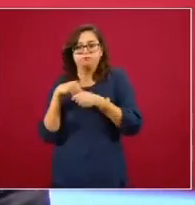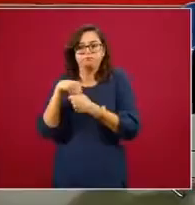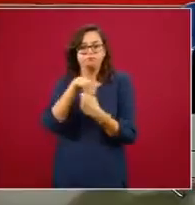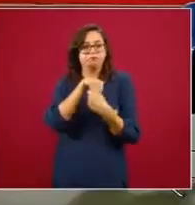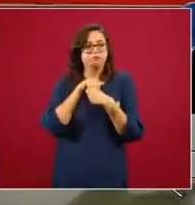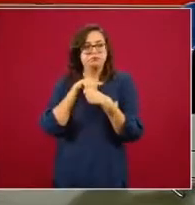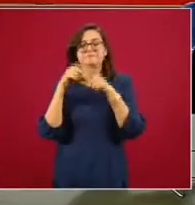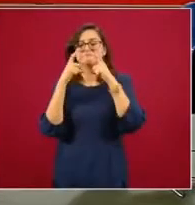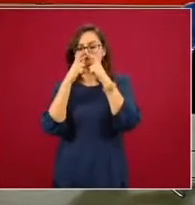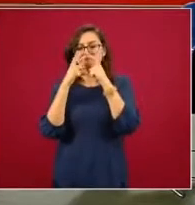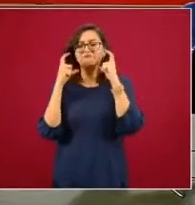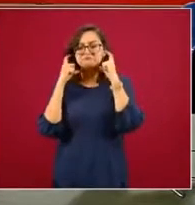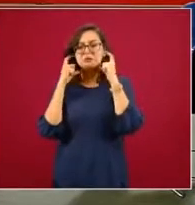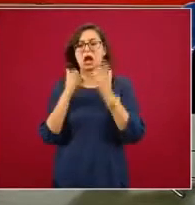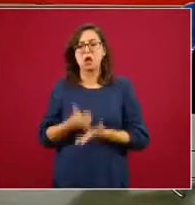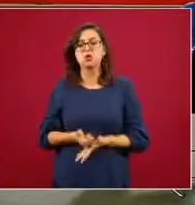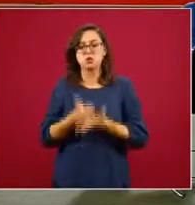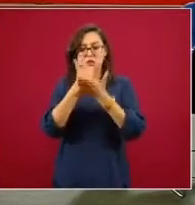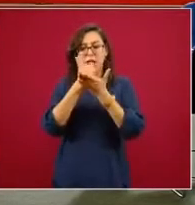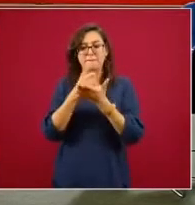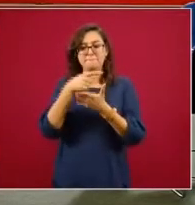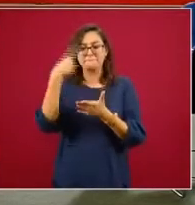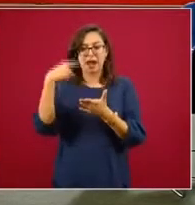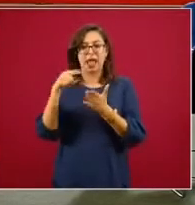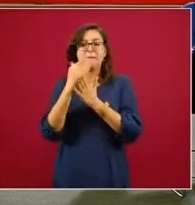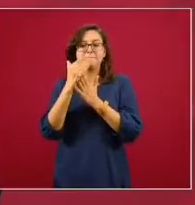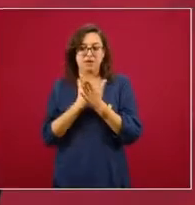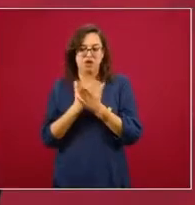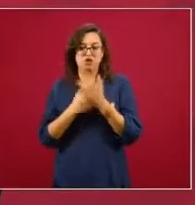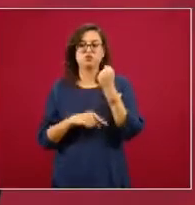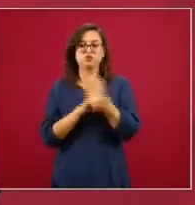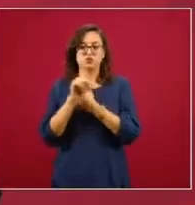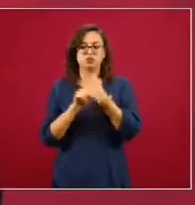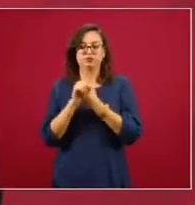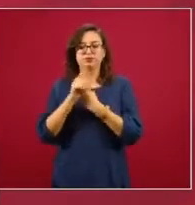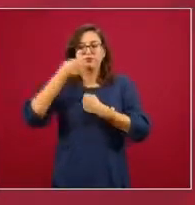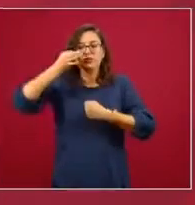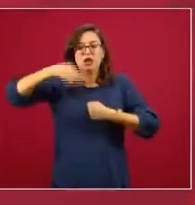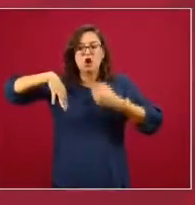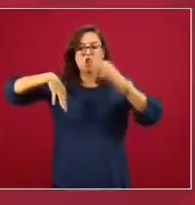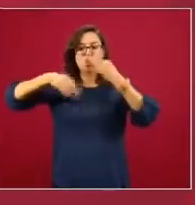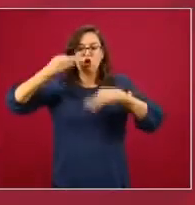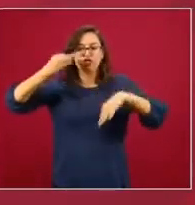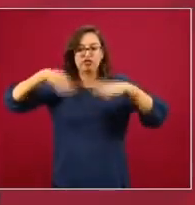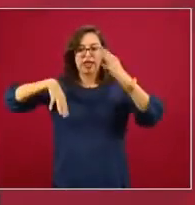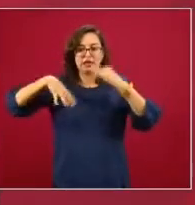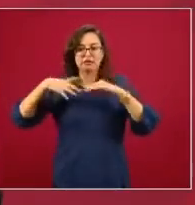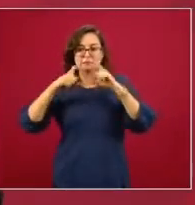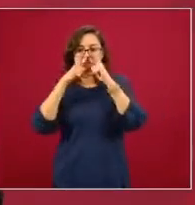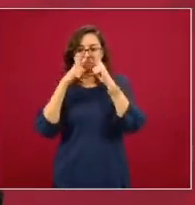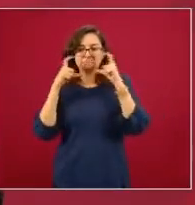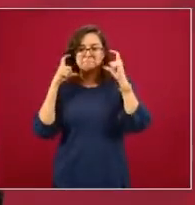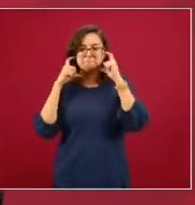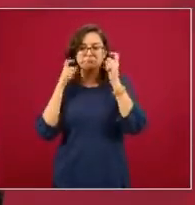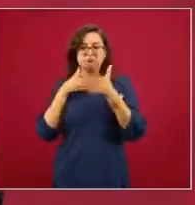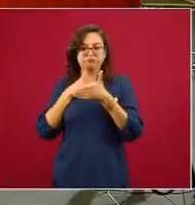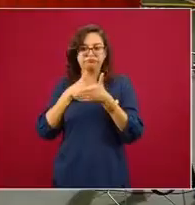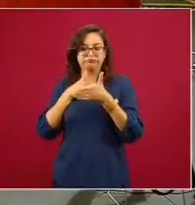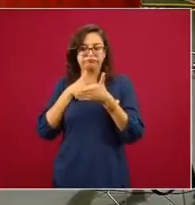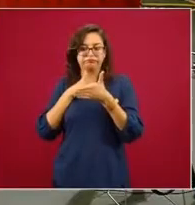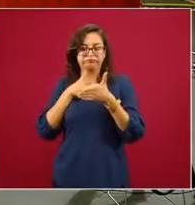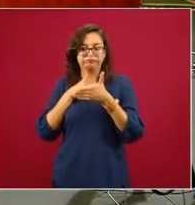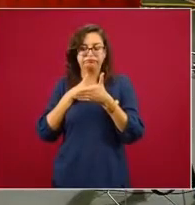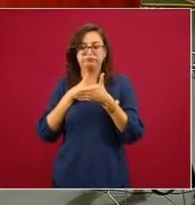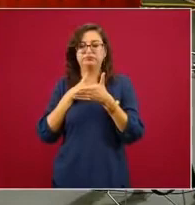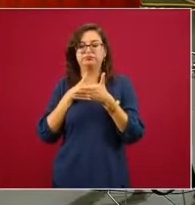un elemento que puede ayudar en retener las partículas líquidas que son las que tienen el virus, ya